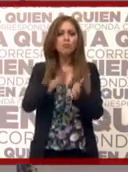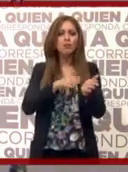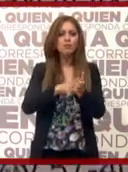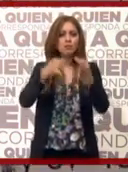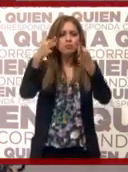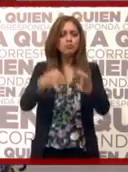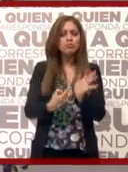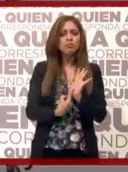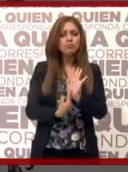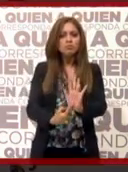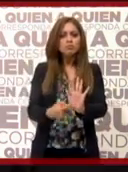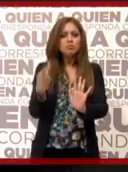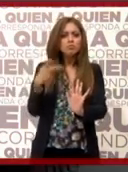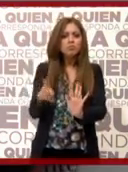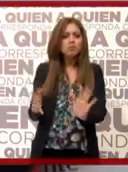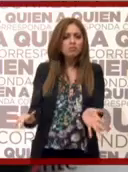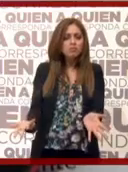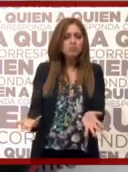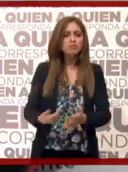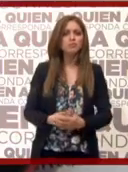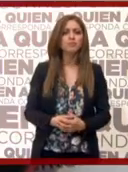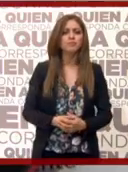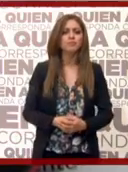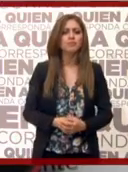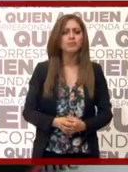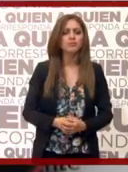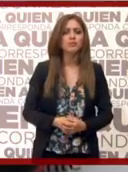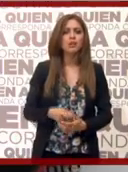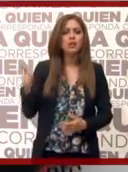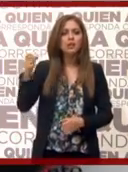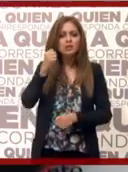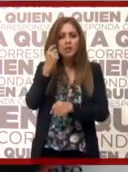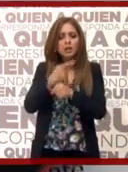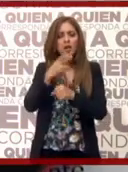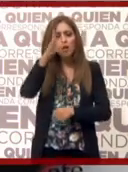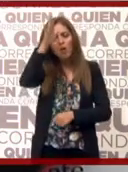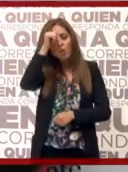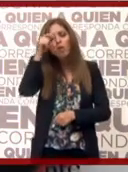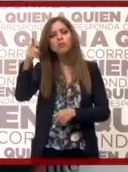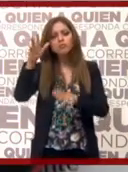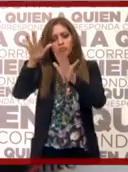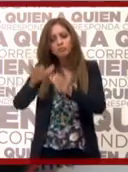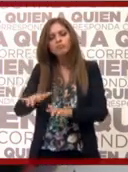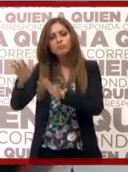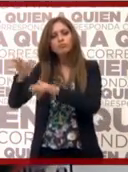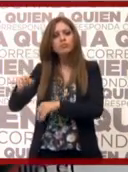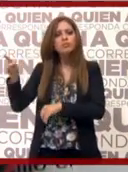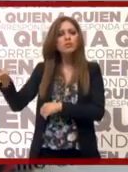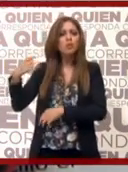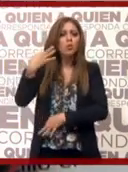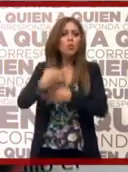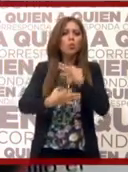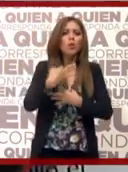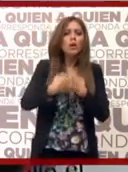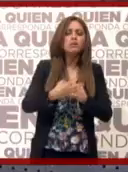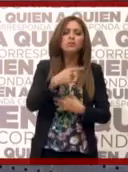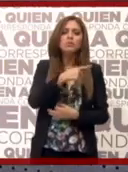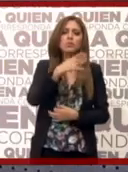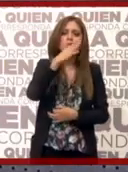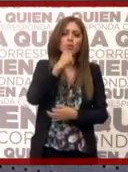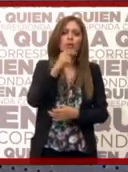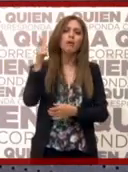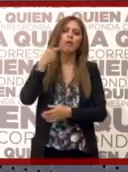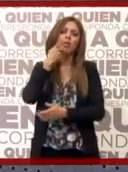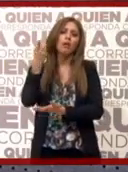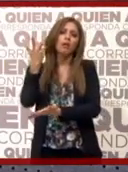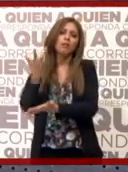oficiales, pero de nada sirvió. El que lo resolvió fue el secretario de acuerdos. El juez está, creo que, de incapacidad. Le